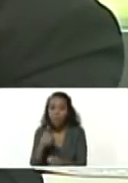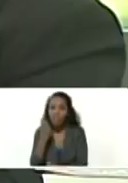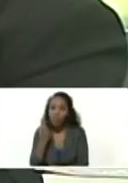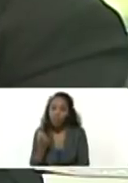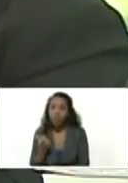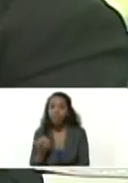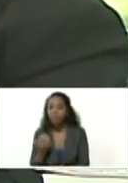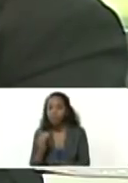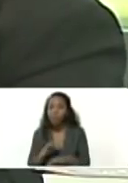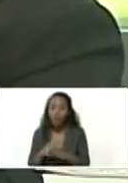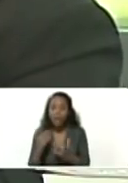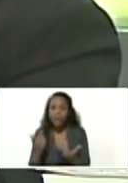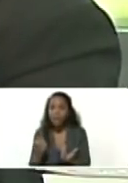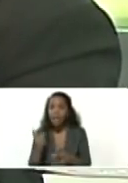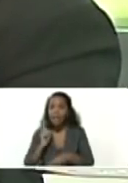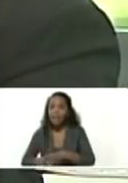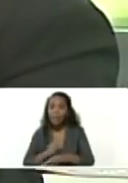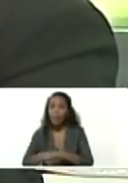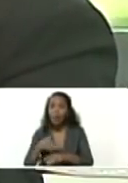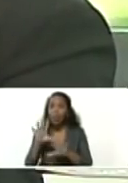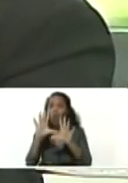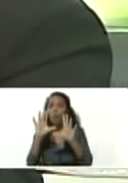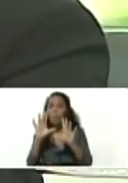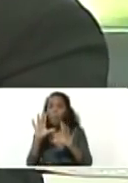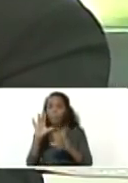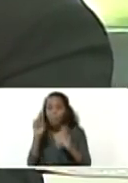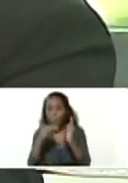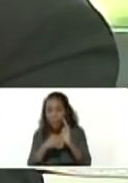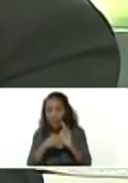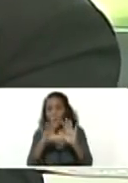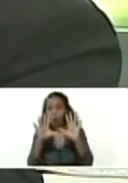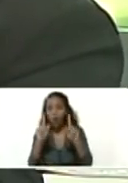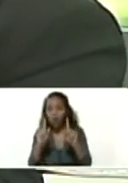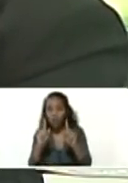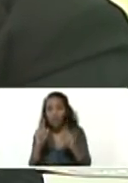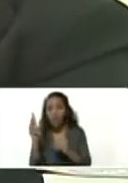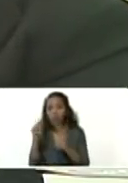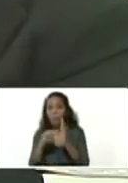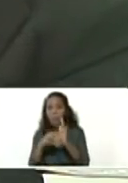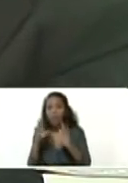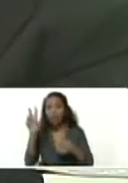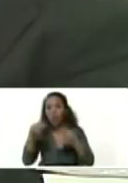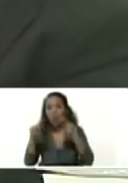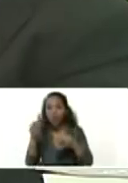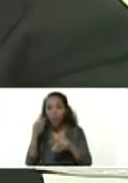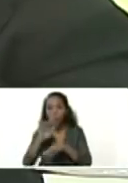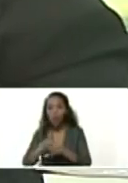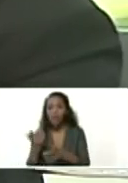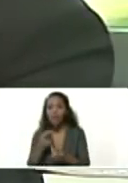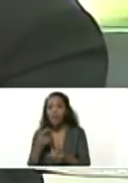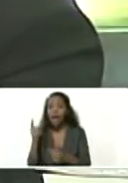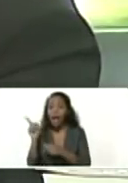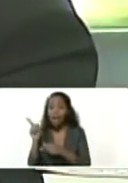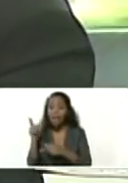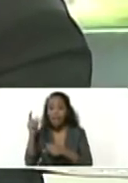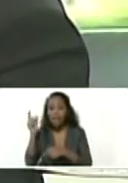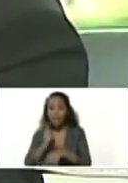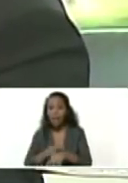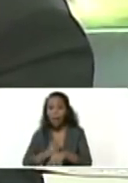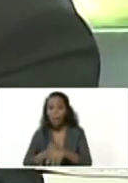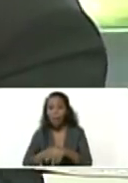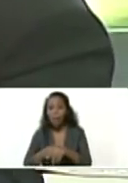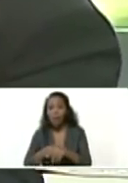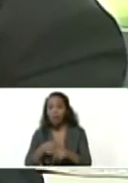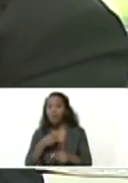ese tiempo, 2011-2012, sucedió el tema de la pérdida física de nuestro presidente Hugo